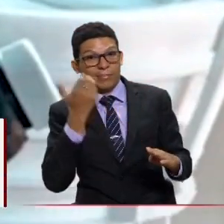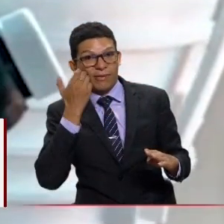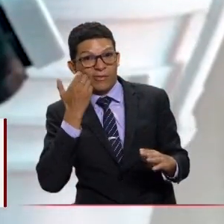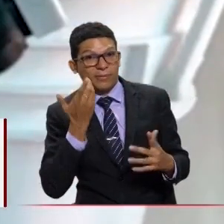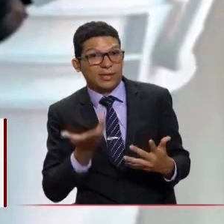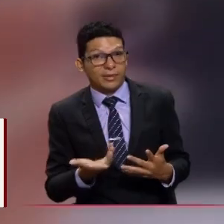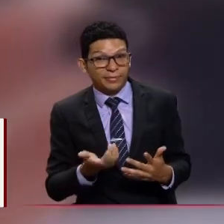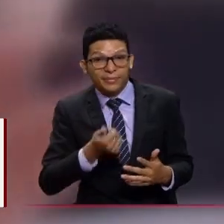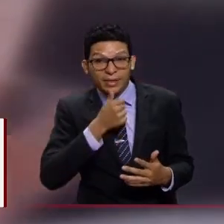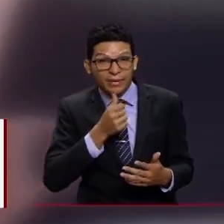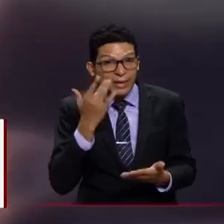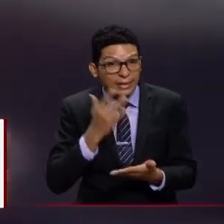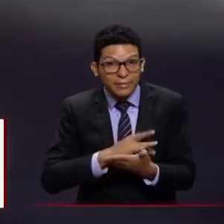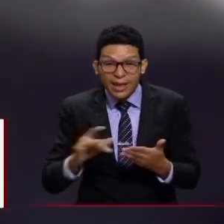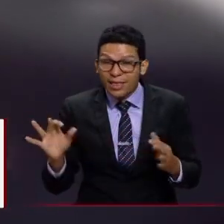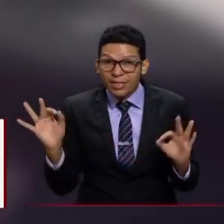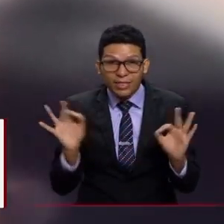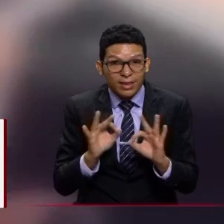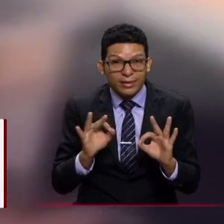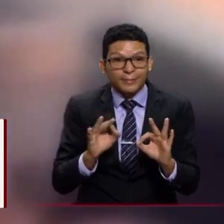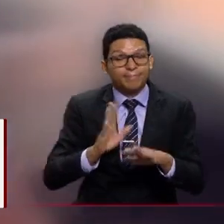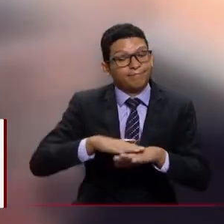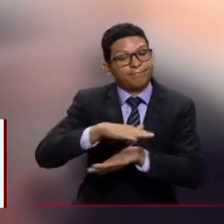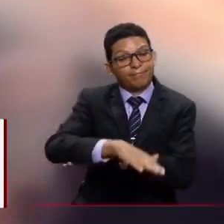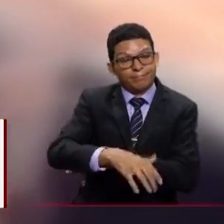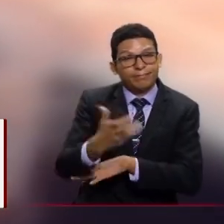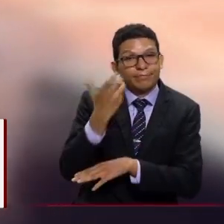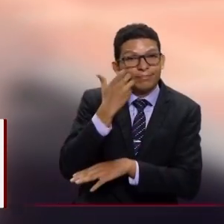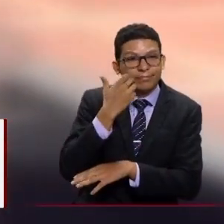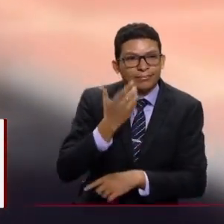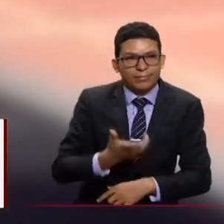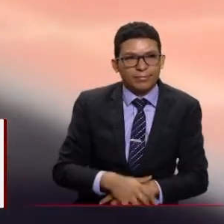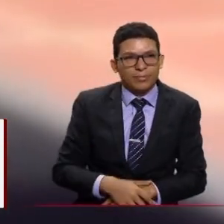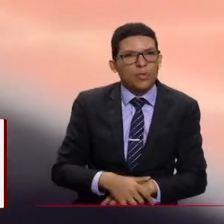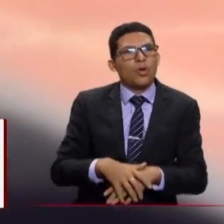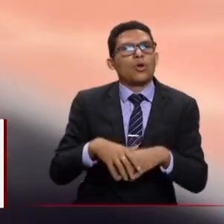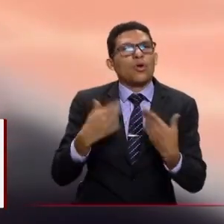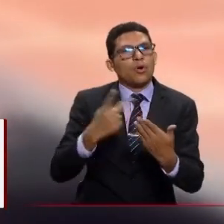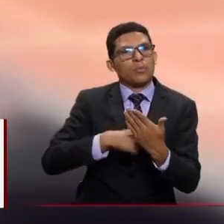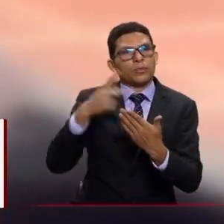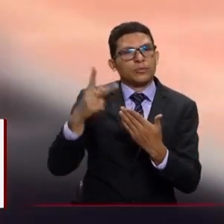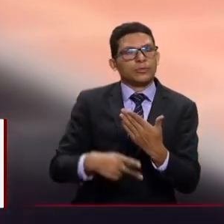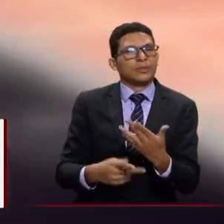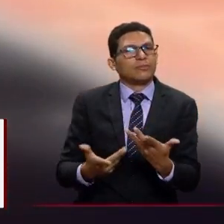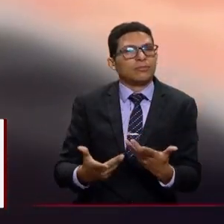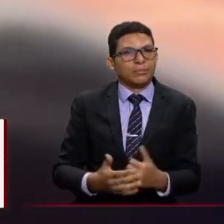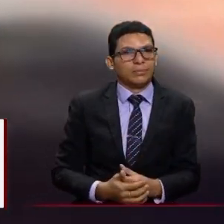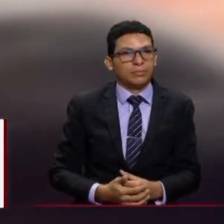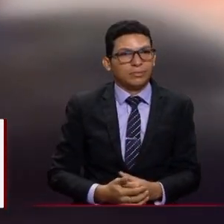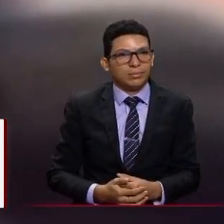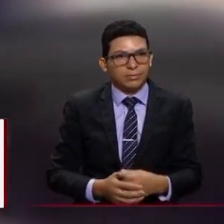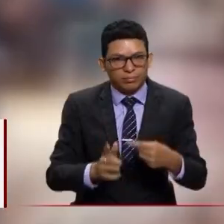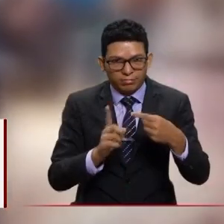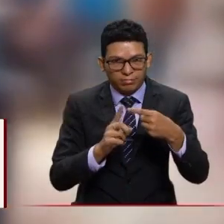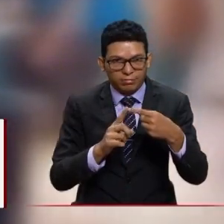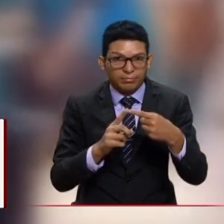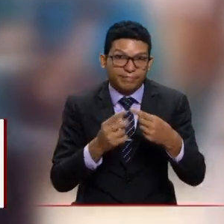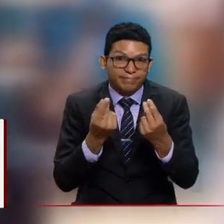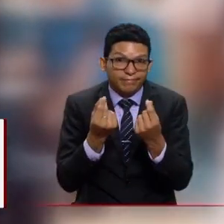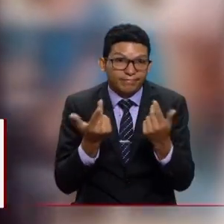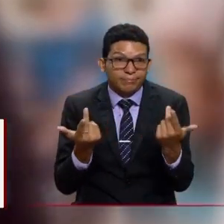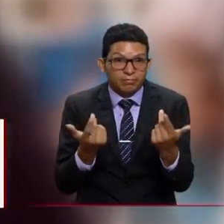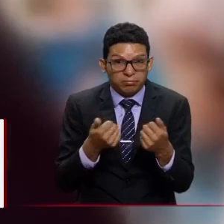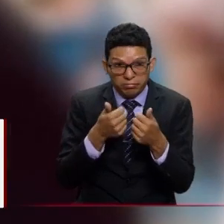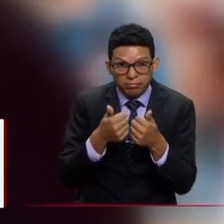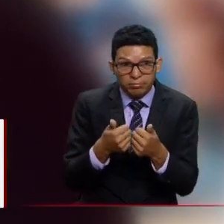exactamente. El agua que no está tratada como se debe trae enfermedades. ¿Cómo sería la implementación del proyecto, Andrea? Primero, los recursos, ¿cómo les ha